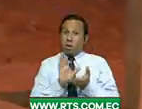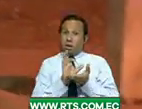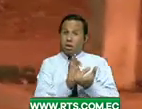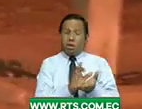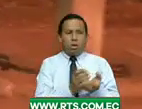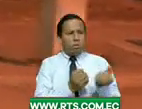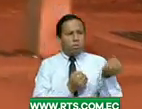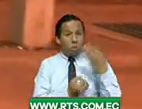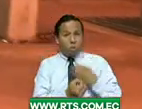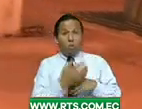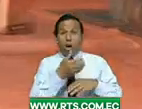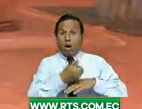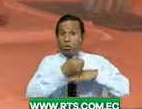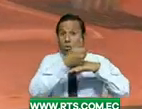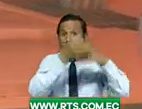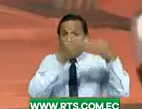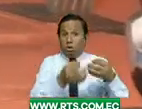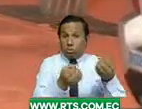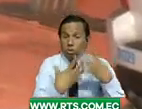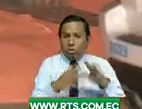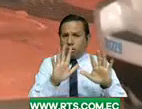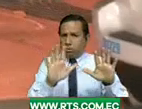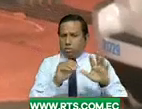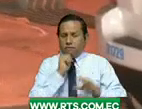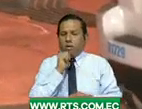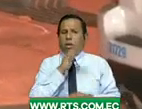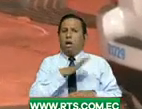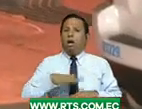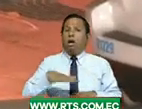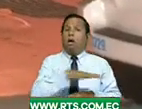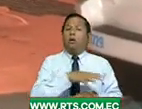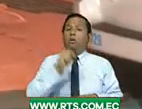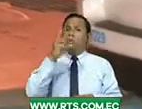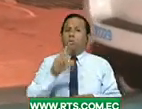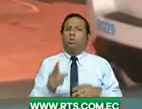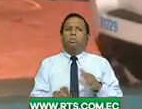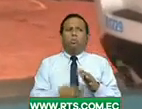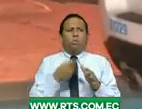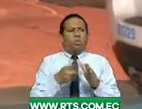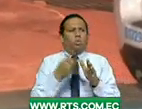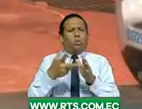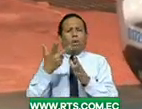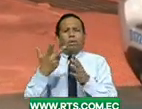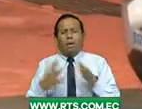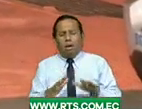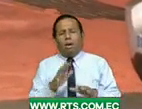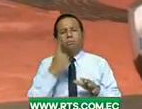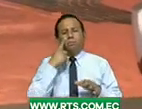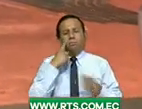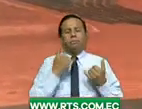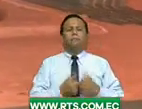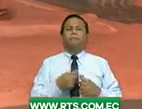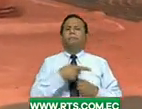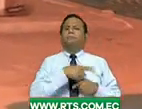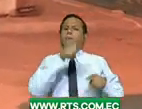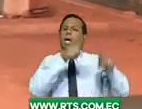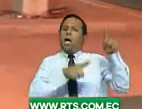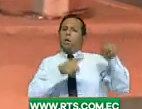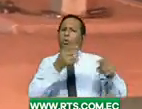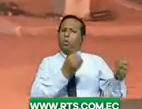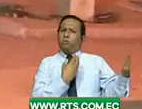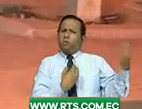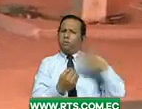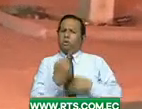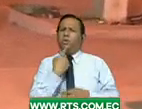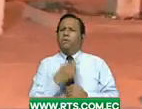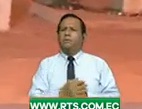todavía no se manifiestan porque en el sur se han dado algunos casos, justamente este sería el segundo caso, perdón, de sicariato. No, al